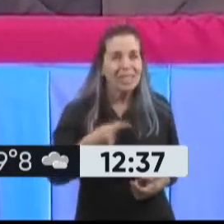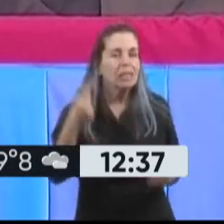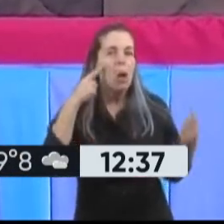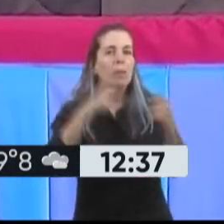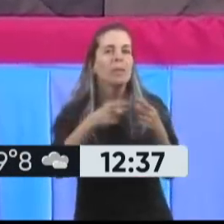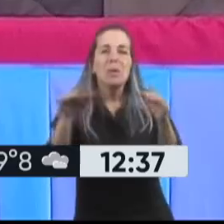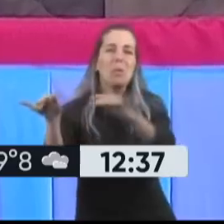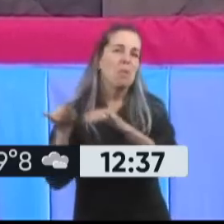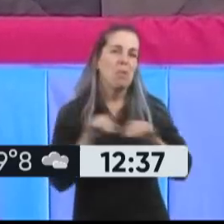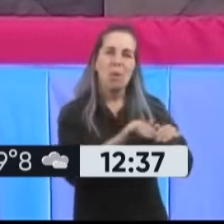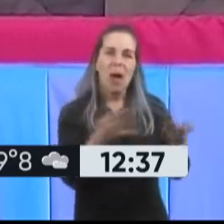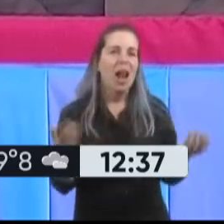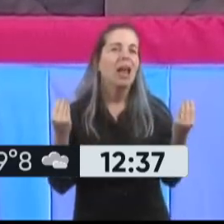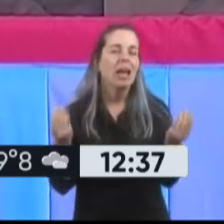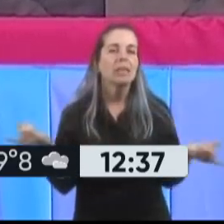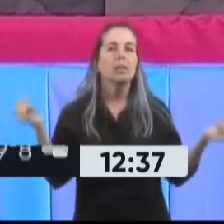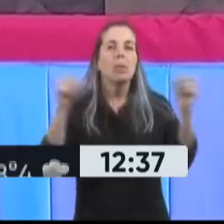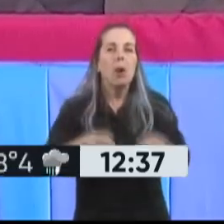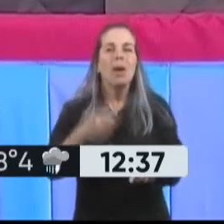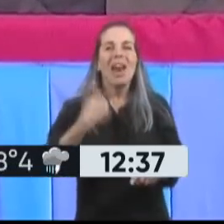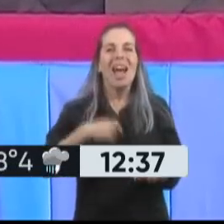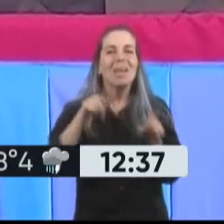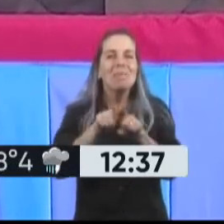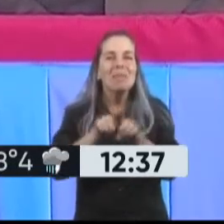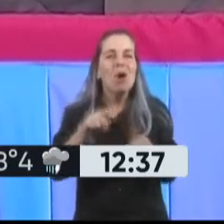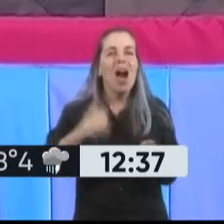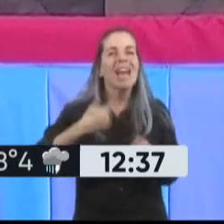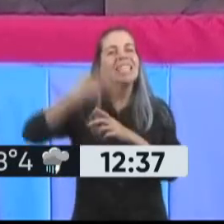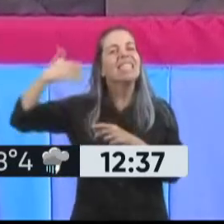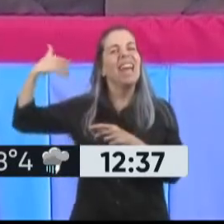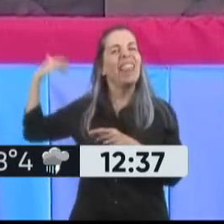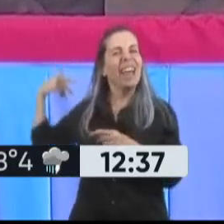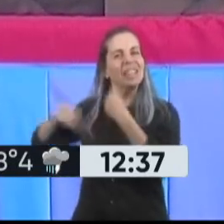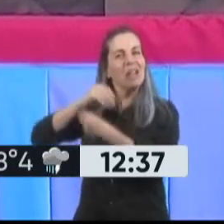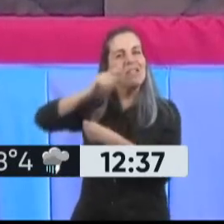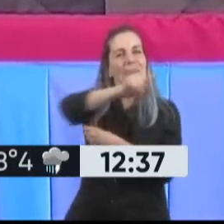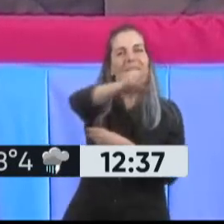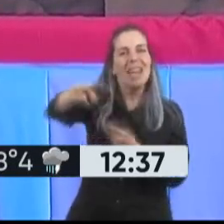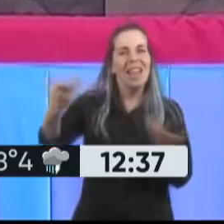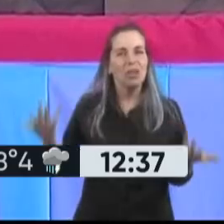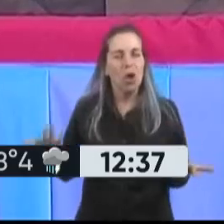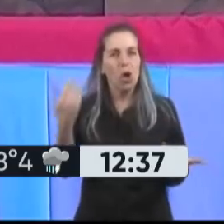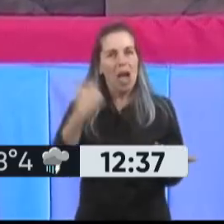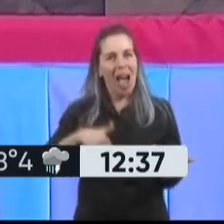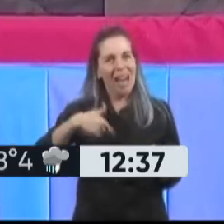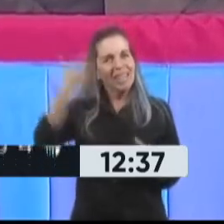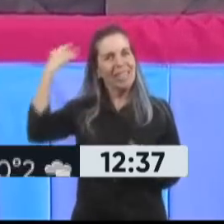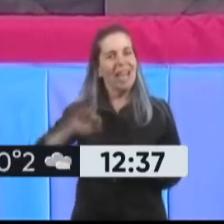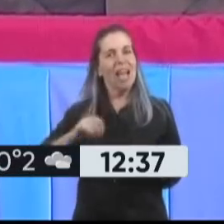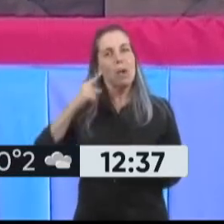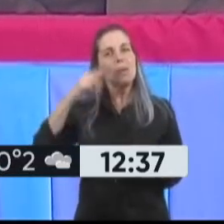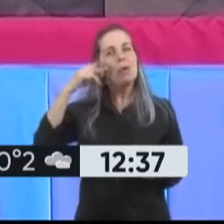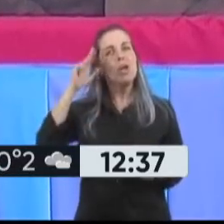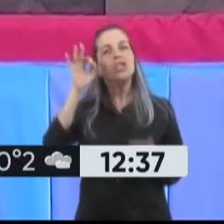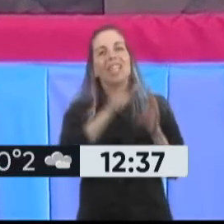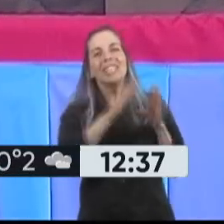lo mismo. Queremos volver al país de sus abuelos, bisabuelos y tatarabuelos, el país de la generación del 80, un